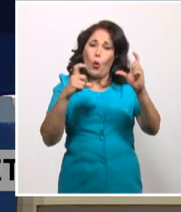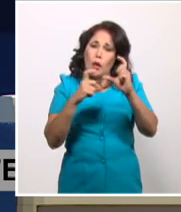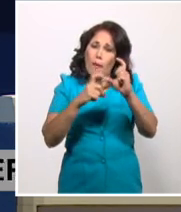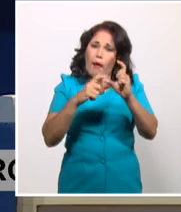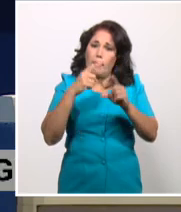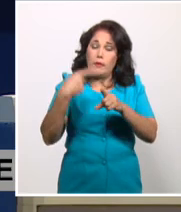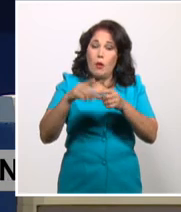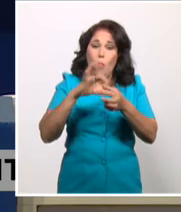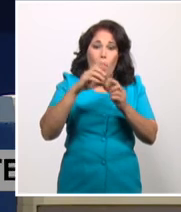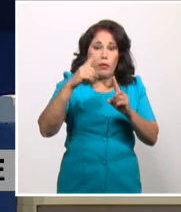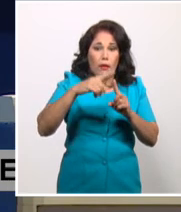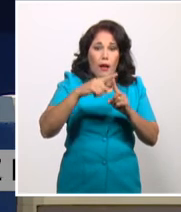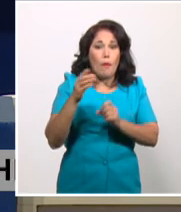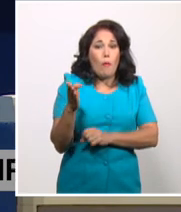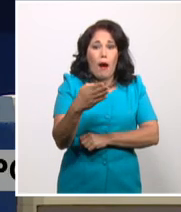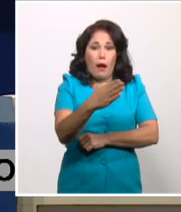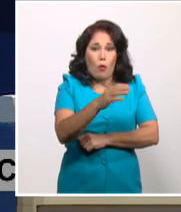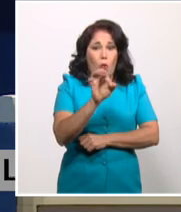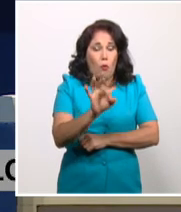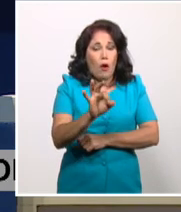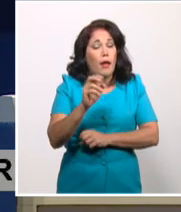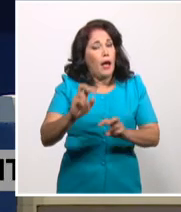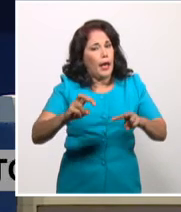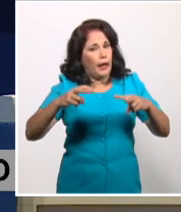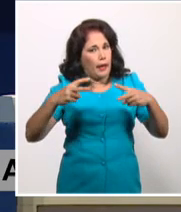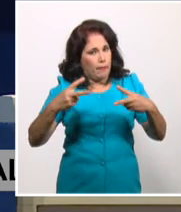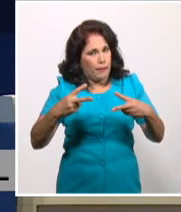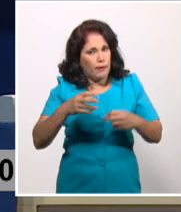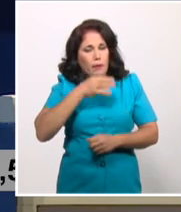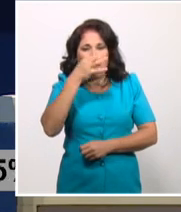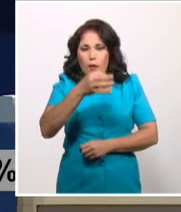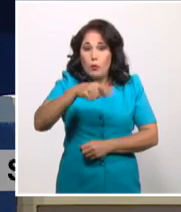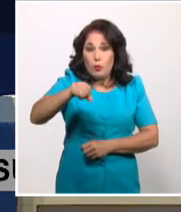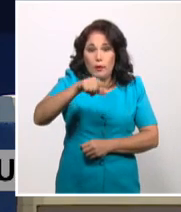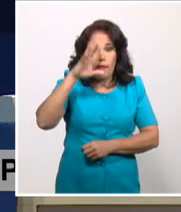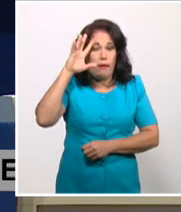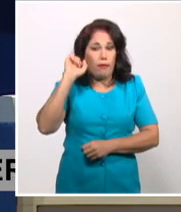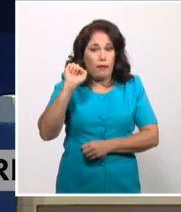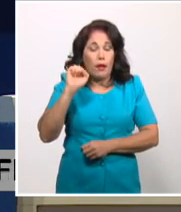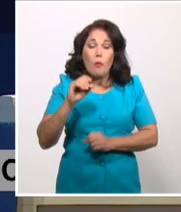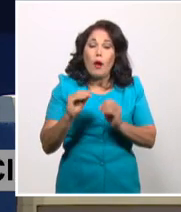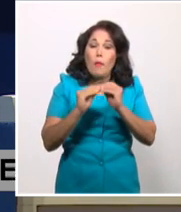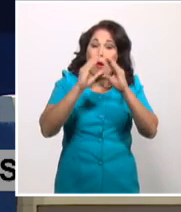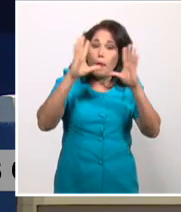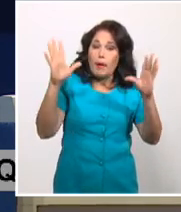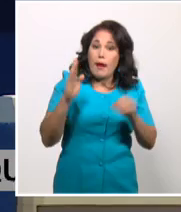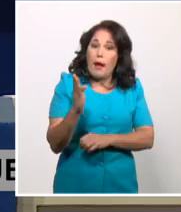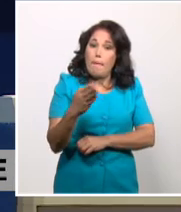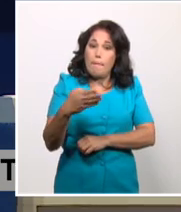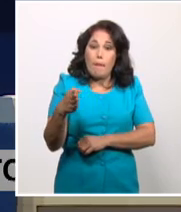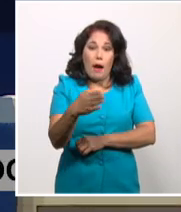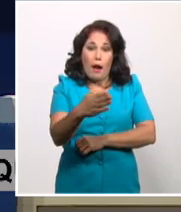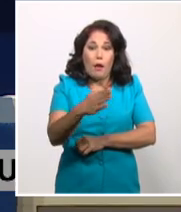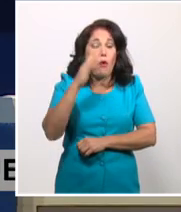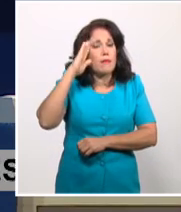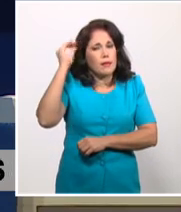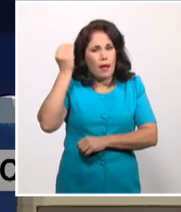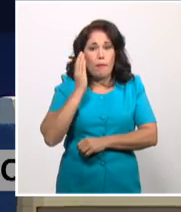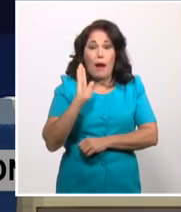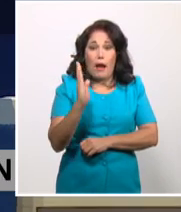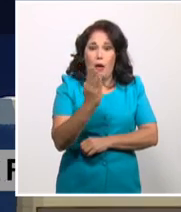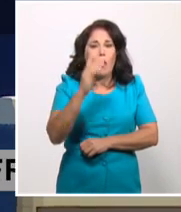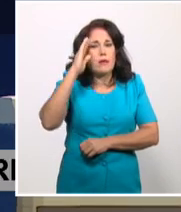Guantánamo el caso de Baracoa, que reitero, justamente porque ya por la mañana en Baracoa del día de ayer se conocía